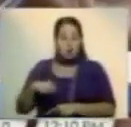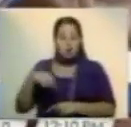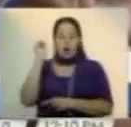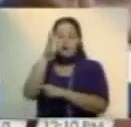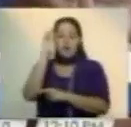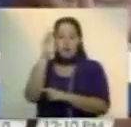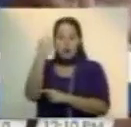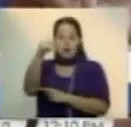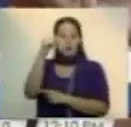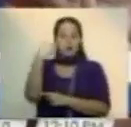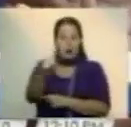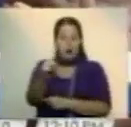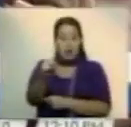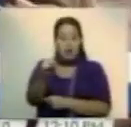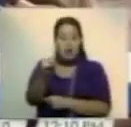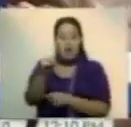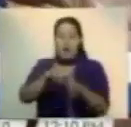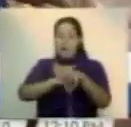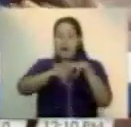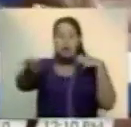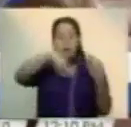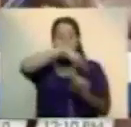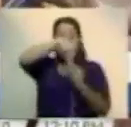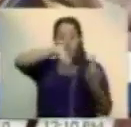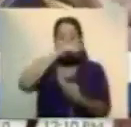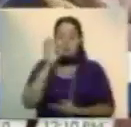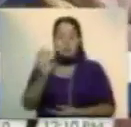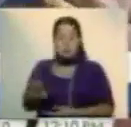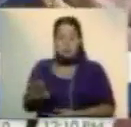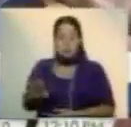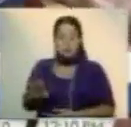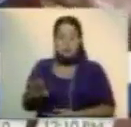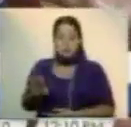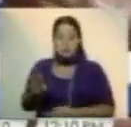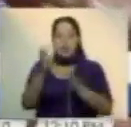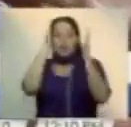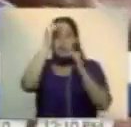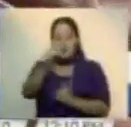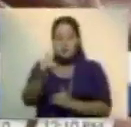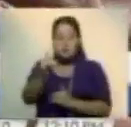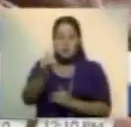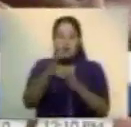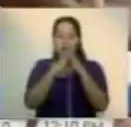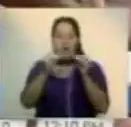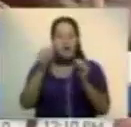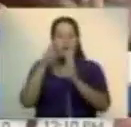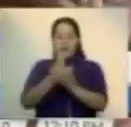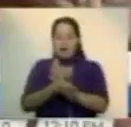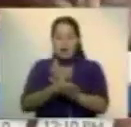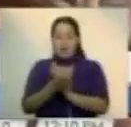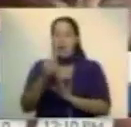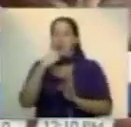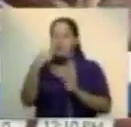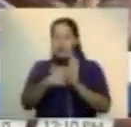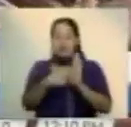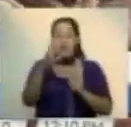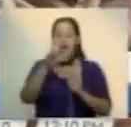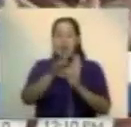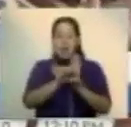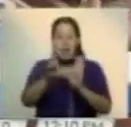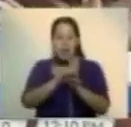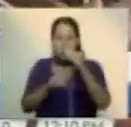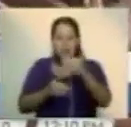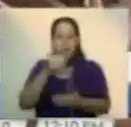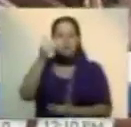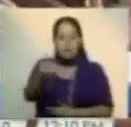Asamblea Nacional, la mayoría revolucionaria de este país, en atención a eso que no está previsto en la ley, fuimos más